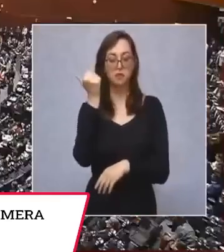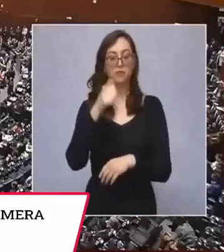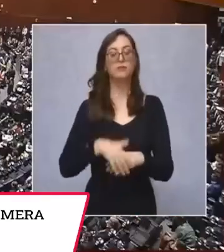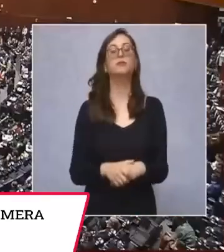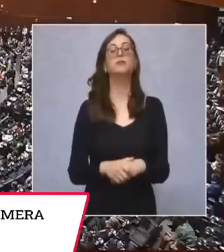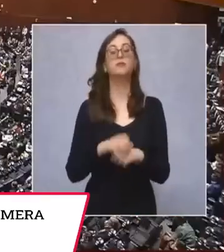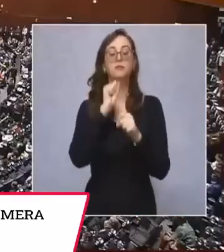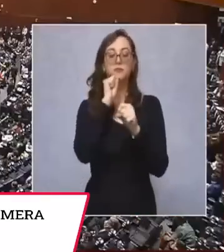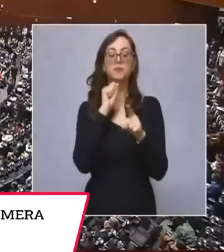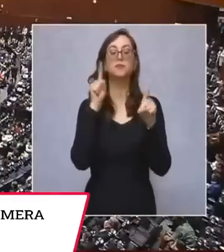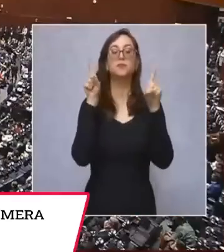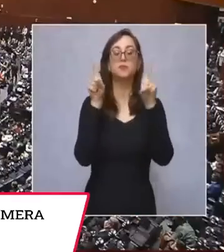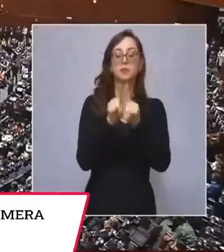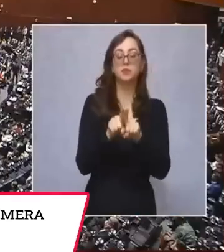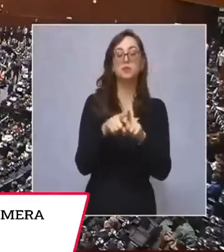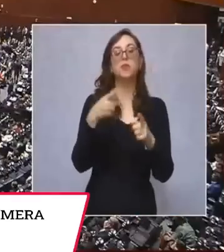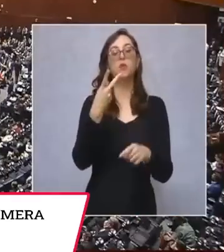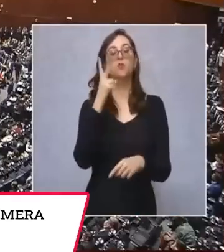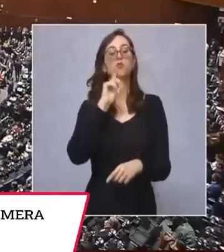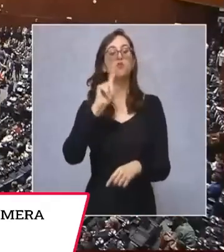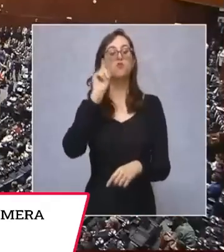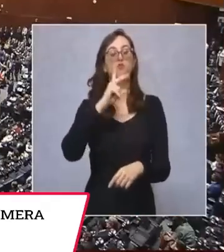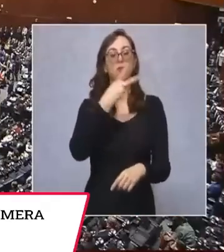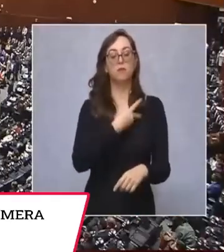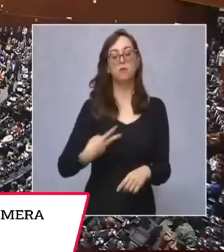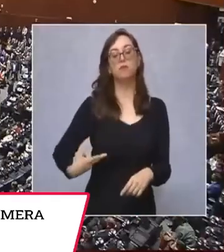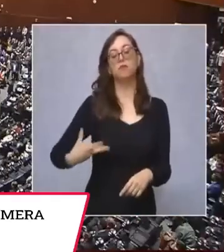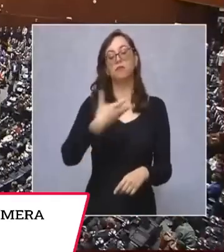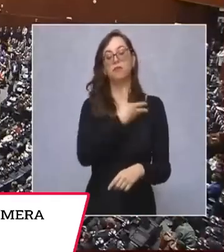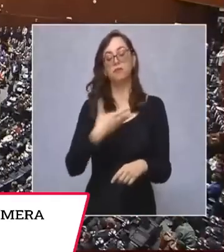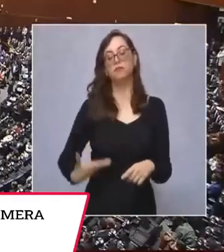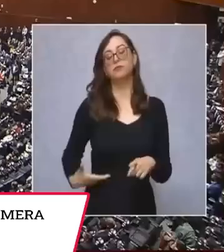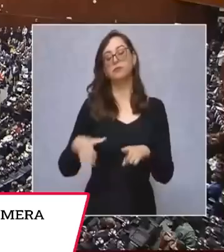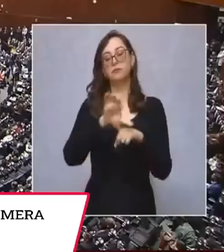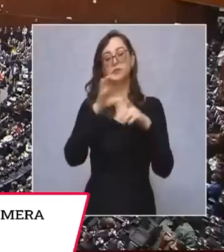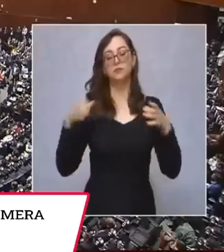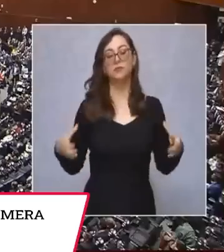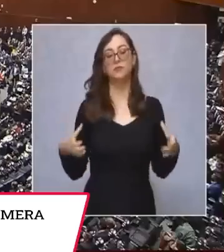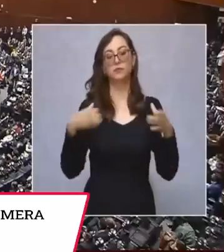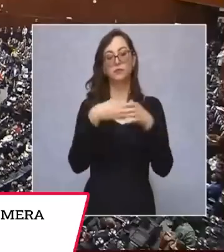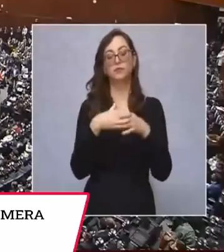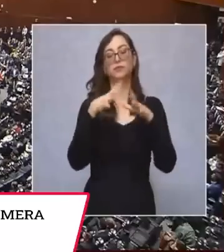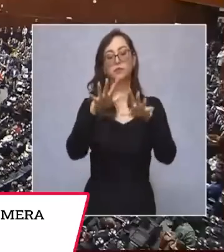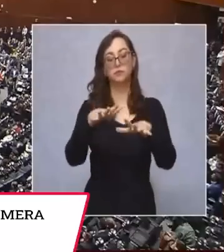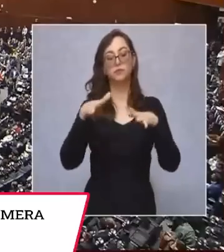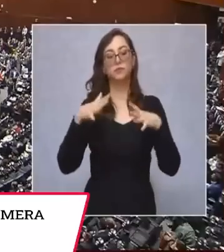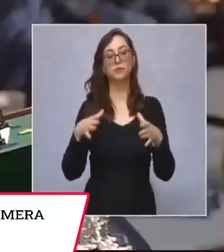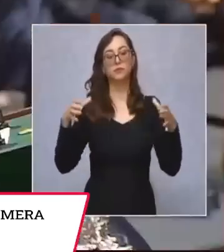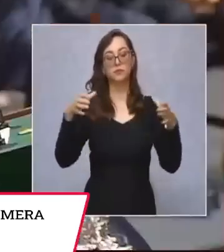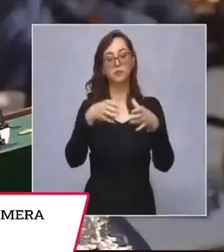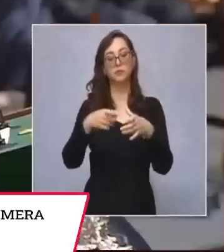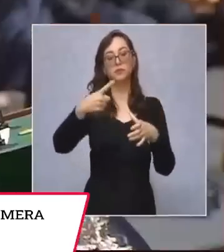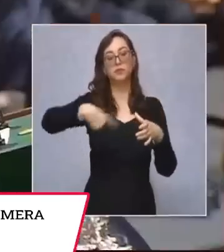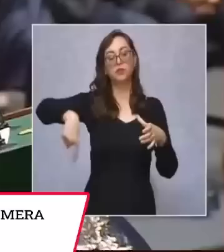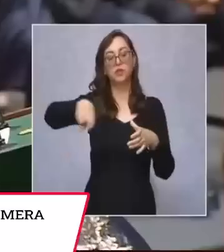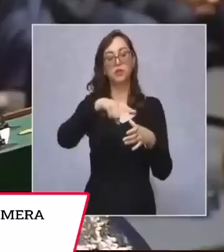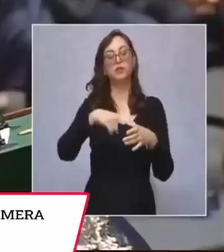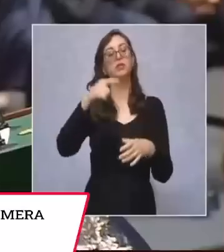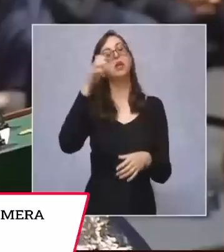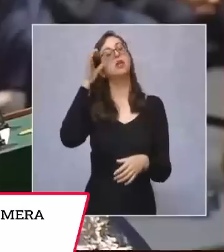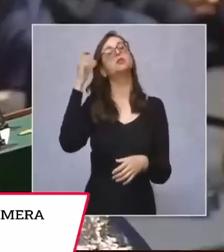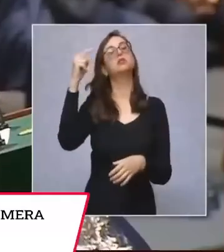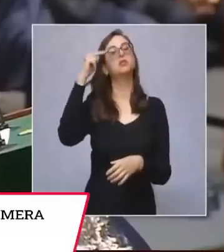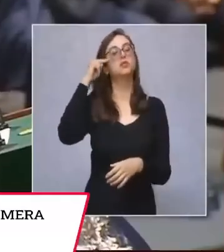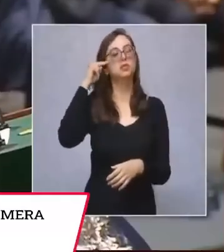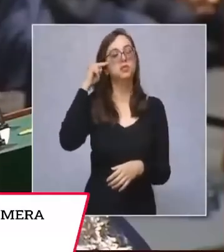a limpiar los ríos, que es un primer paso para atender estos infiernos ambientales. Están mapeados entre 60